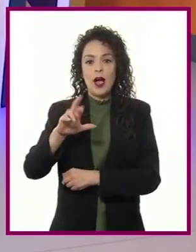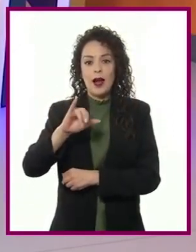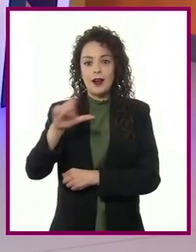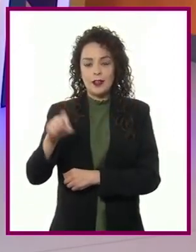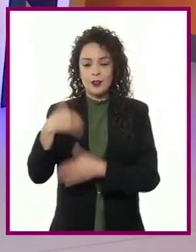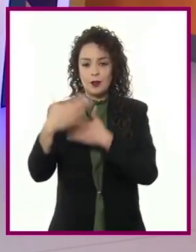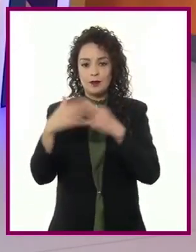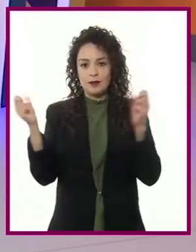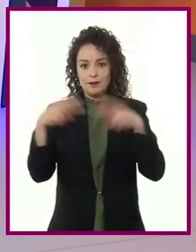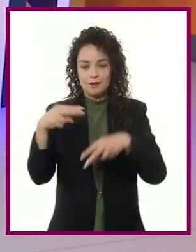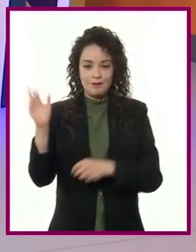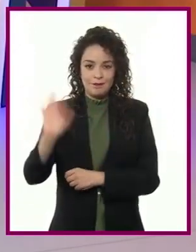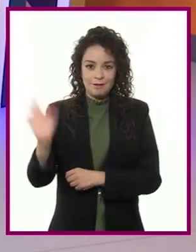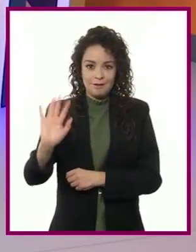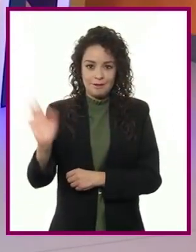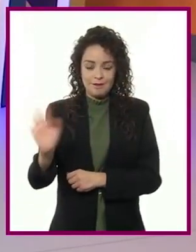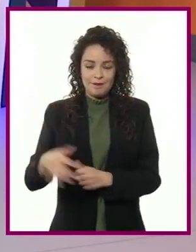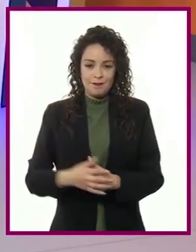Hasta la próxima.